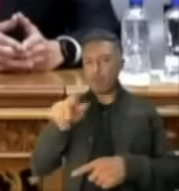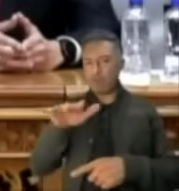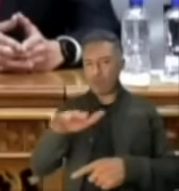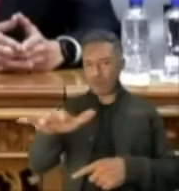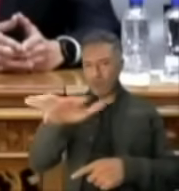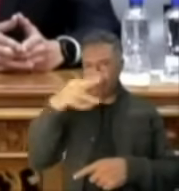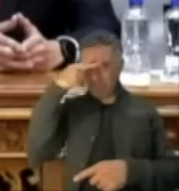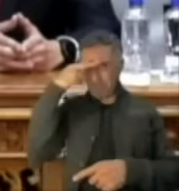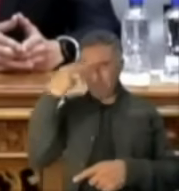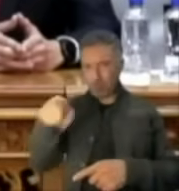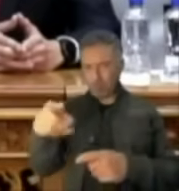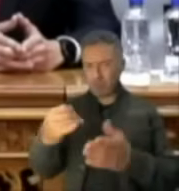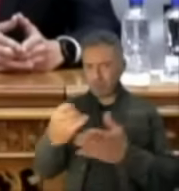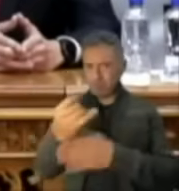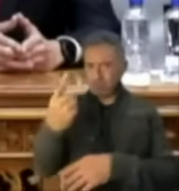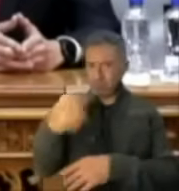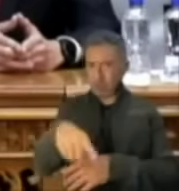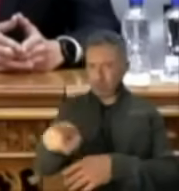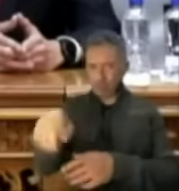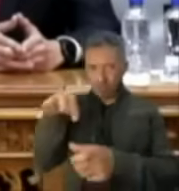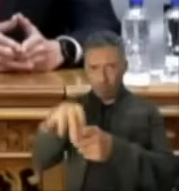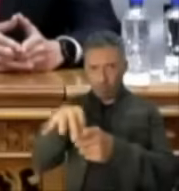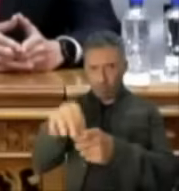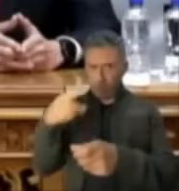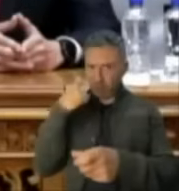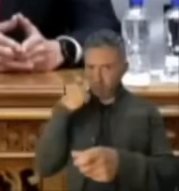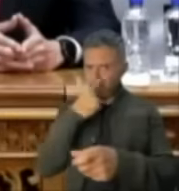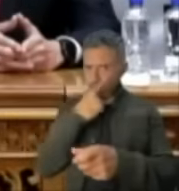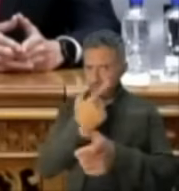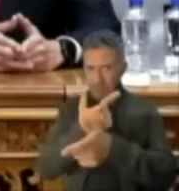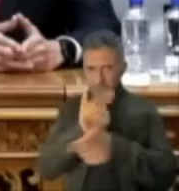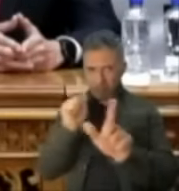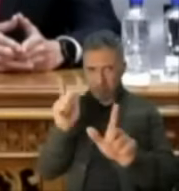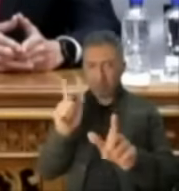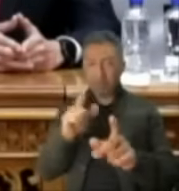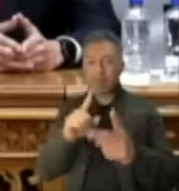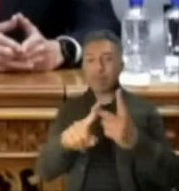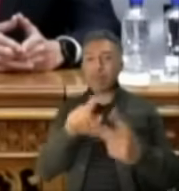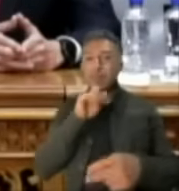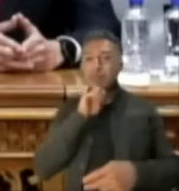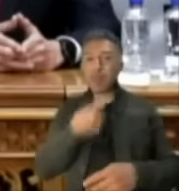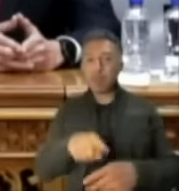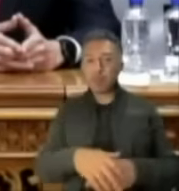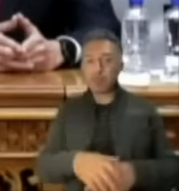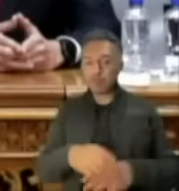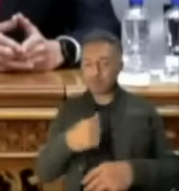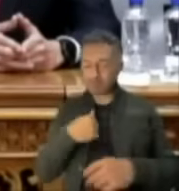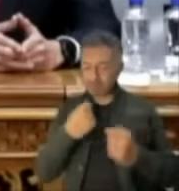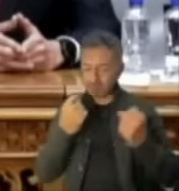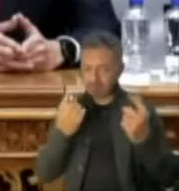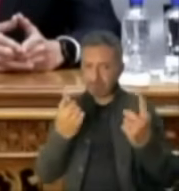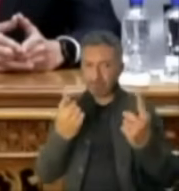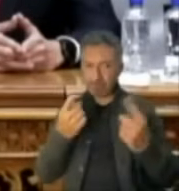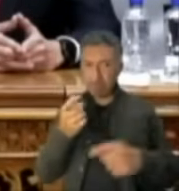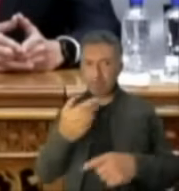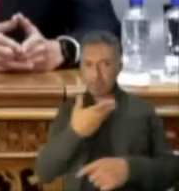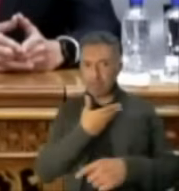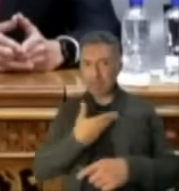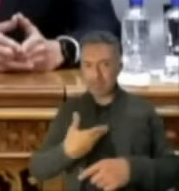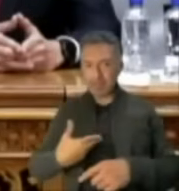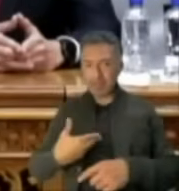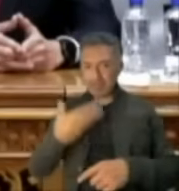pero también tengo que reconocer que el presidente Peña,